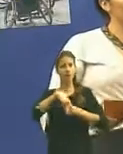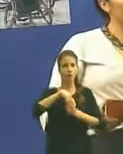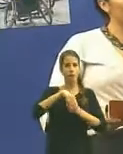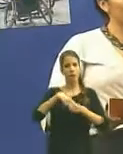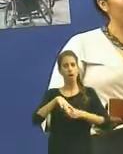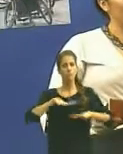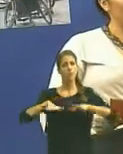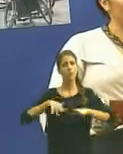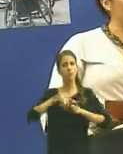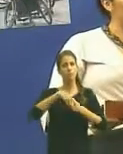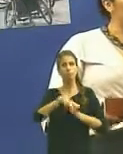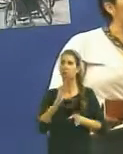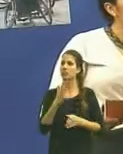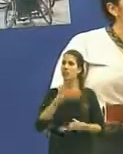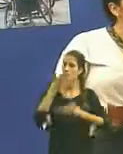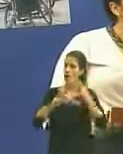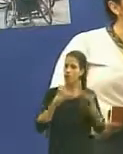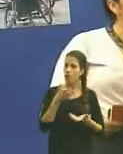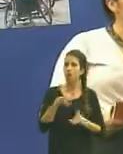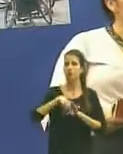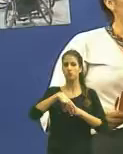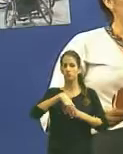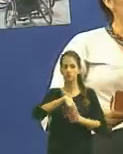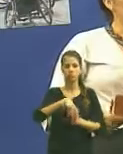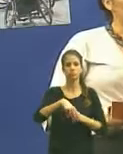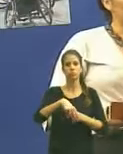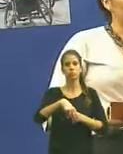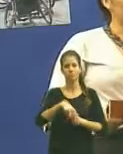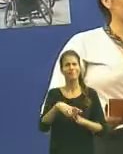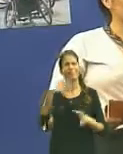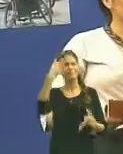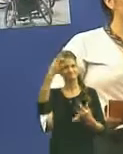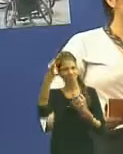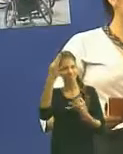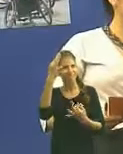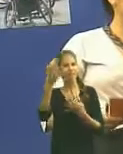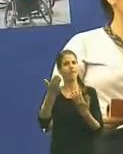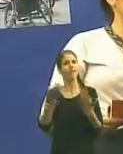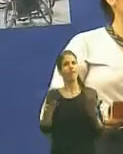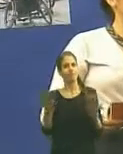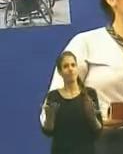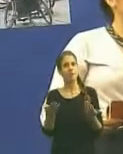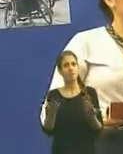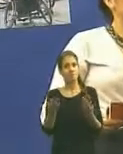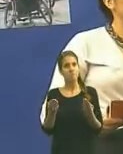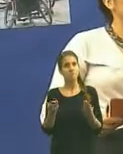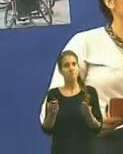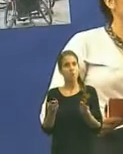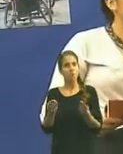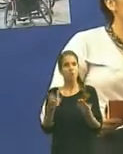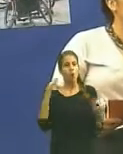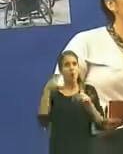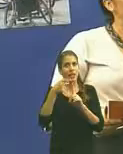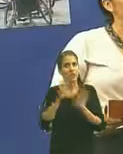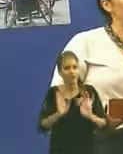también del calor, ¿no? La temperatura, la verdad que son, claro, pequeños detalles que tienen